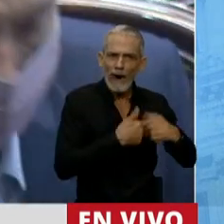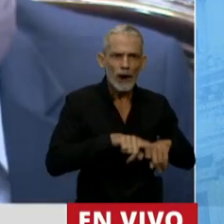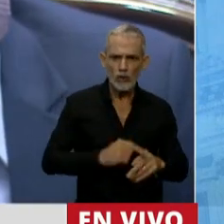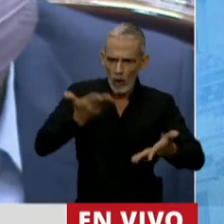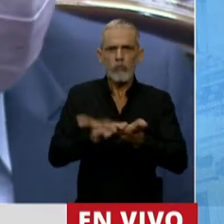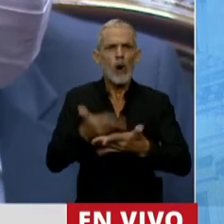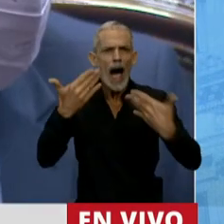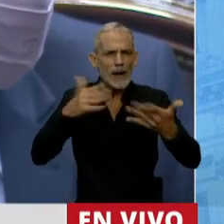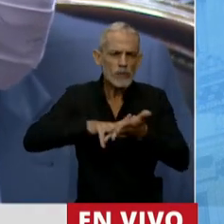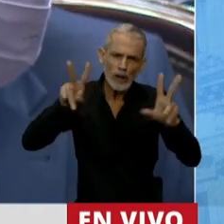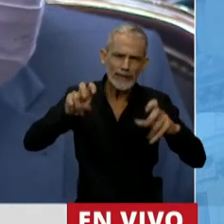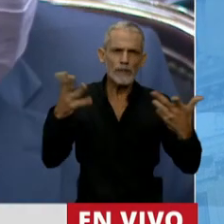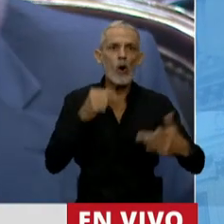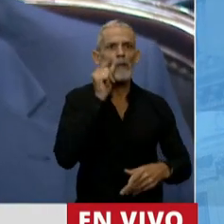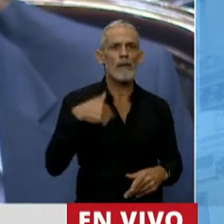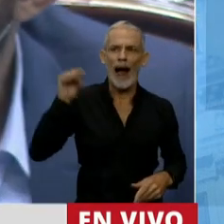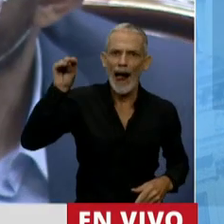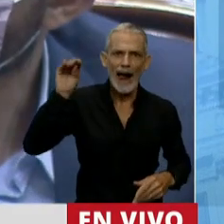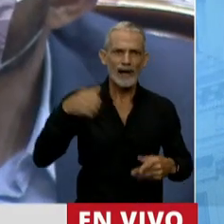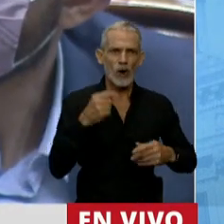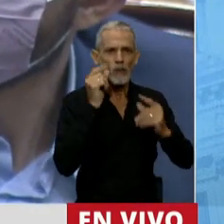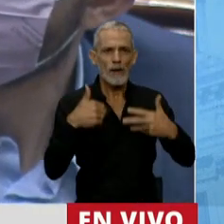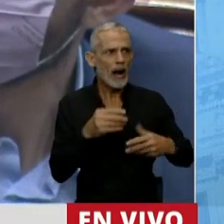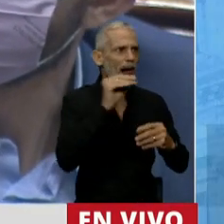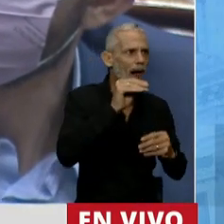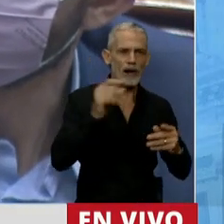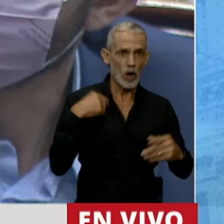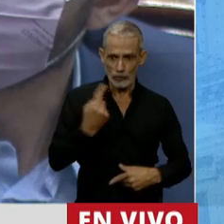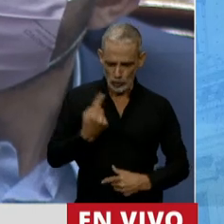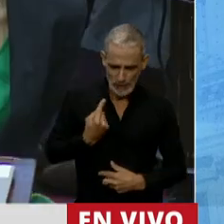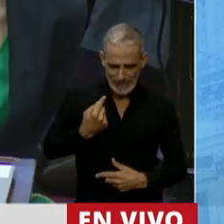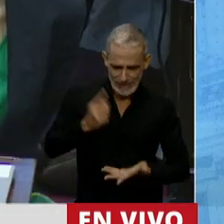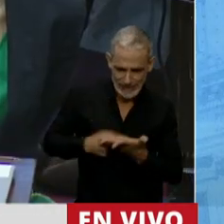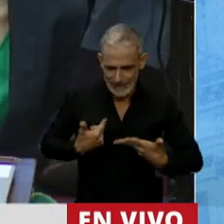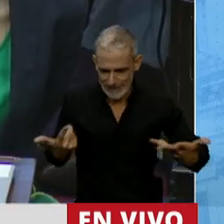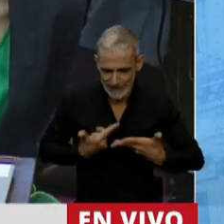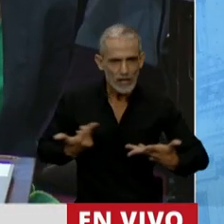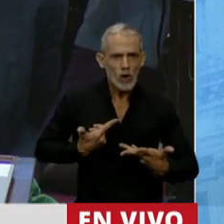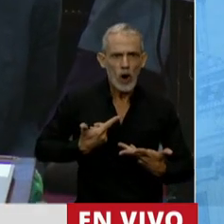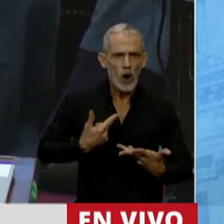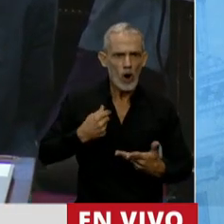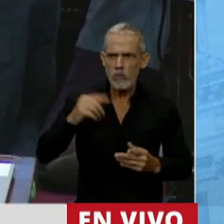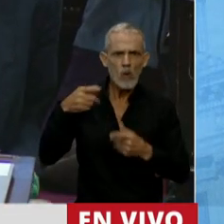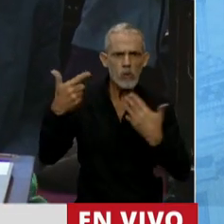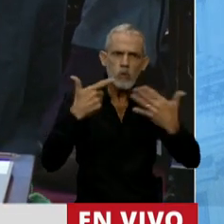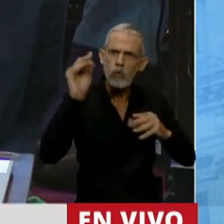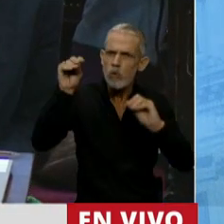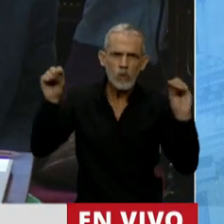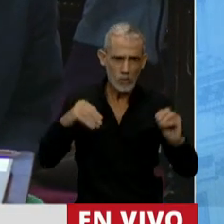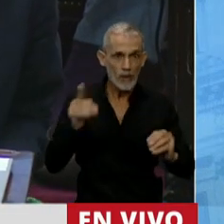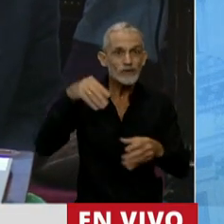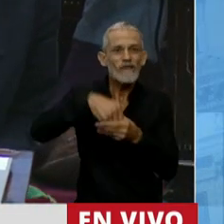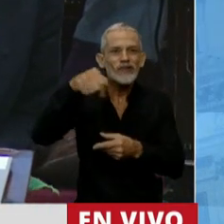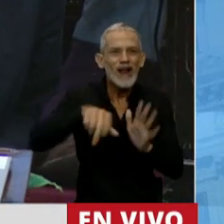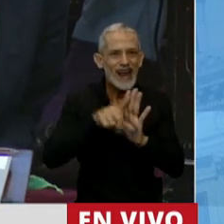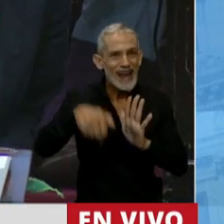sea imposible hablar o con nuestros padres o con ninguna persona, que nos sintamos solas a la hora de encontrarnos frente a esa situación. Eso es lo que estamos